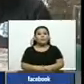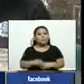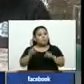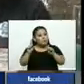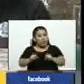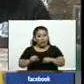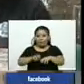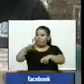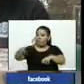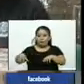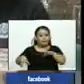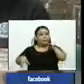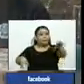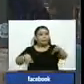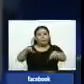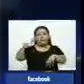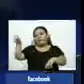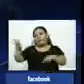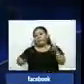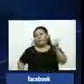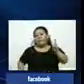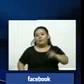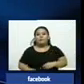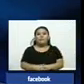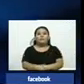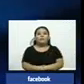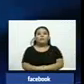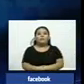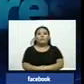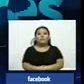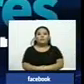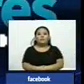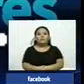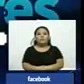poder expandirnos hacia San Salvador.